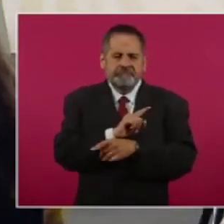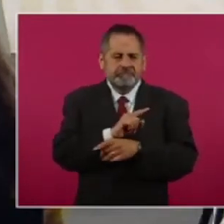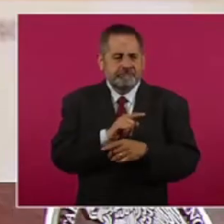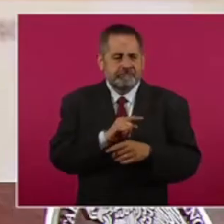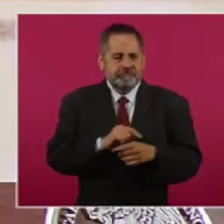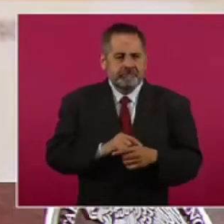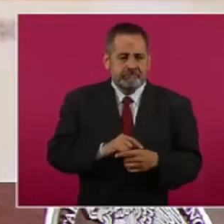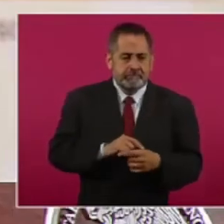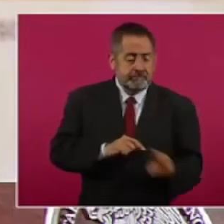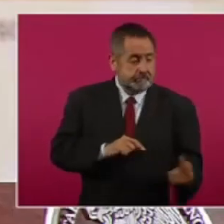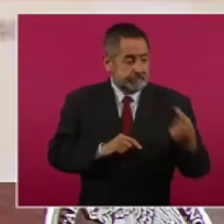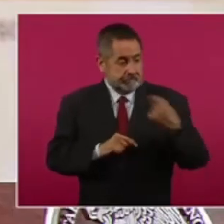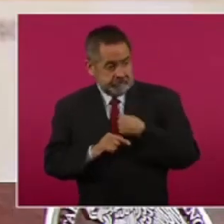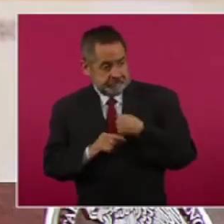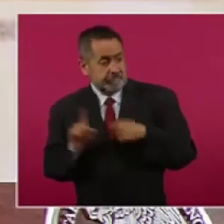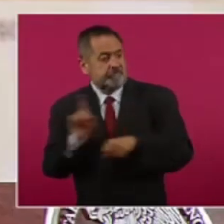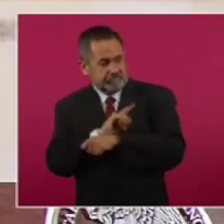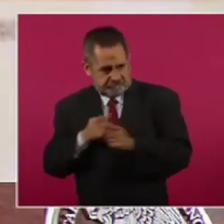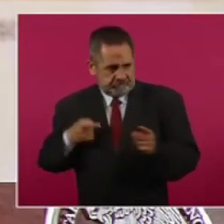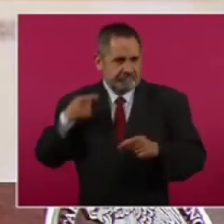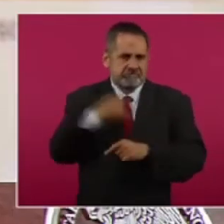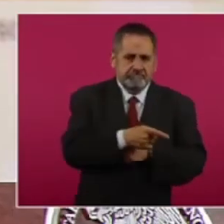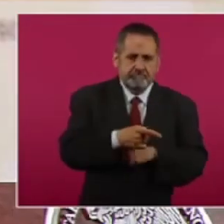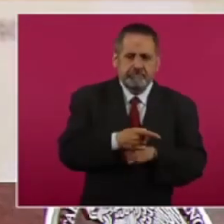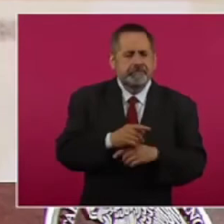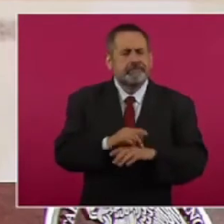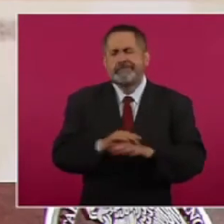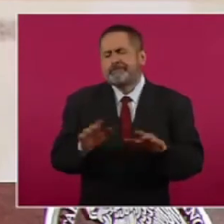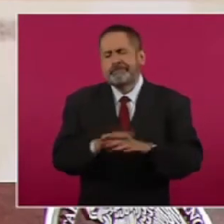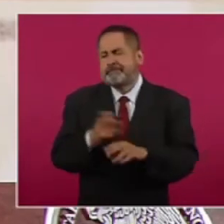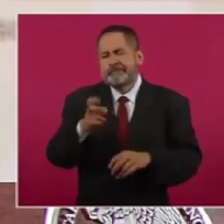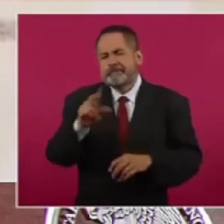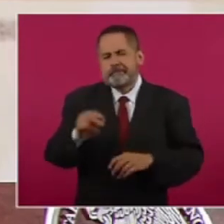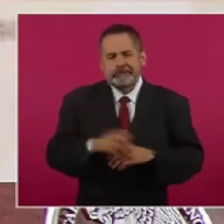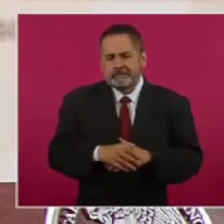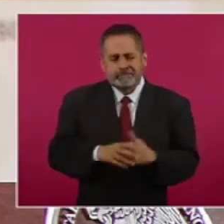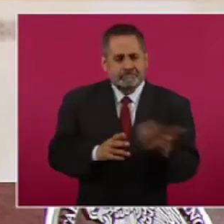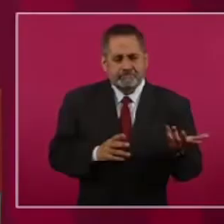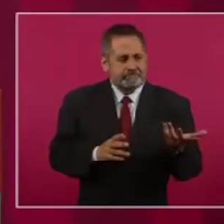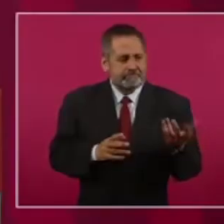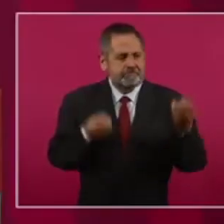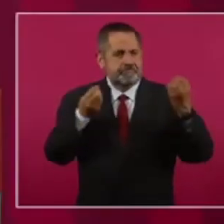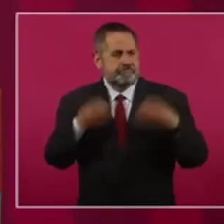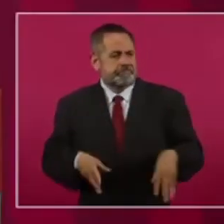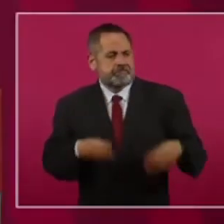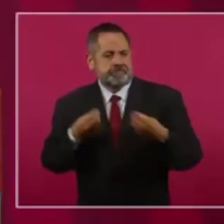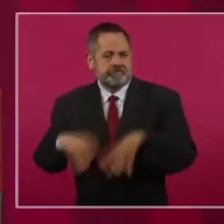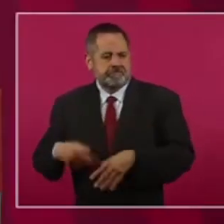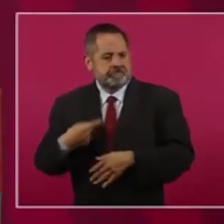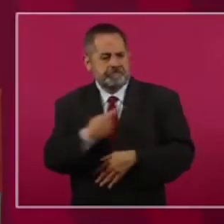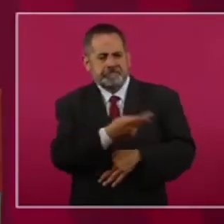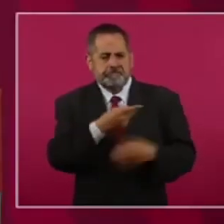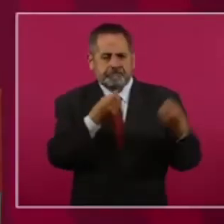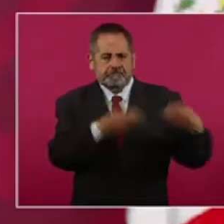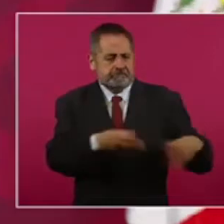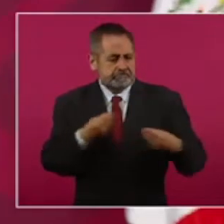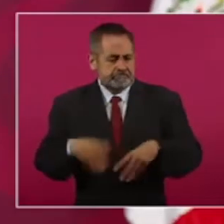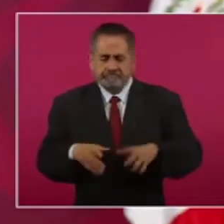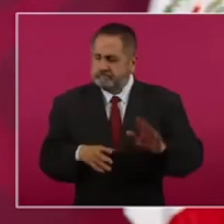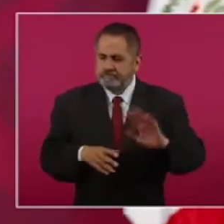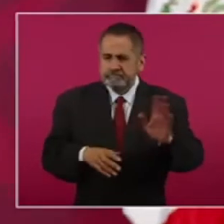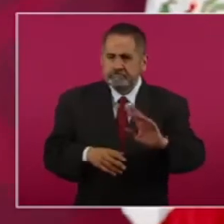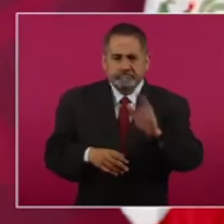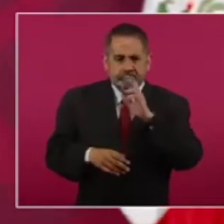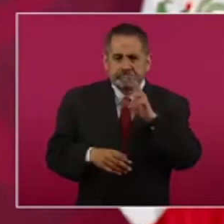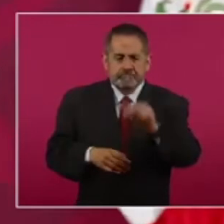No es el ojo por ojo, el diente por diente. Nos quedamos todos chimuelos y tuertos.